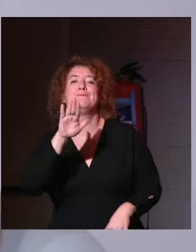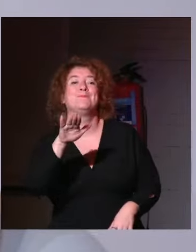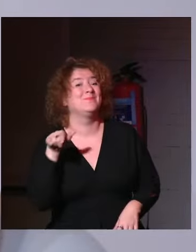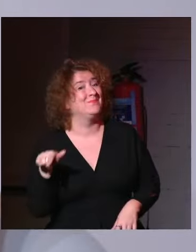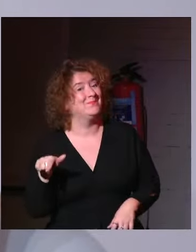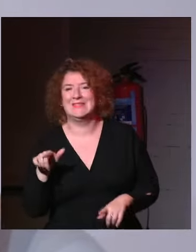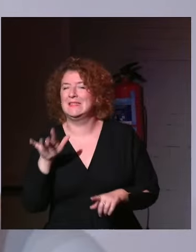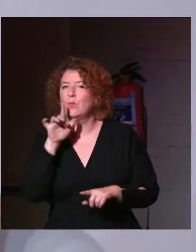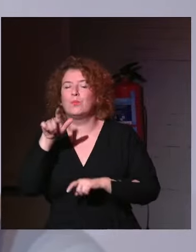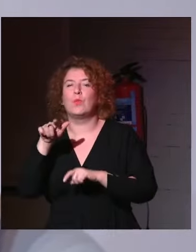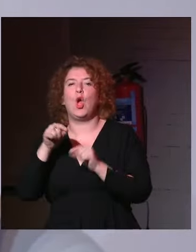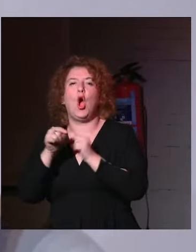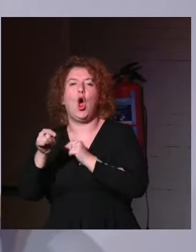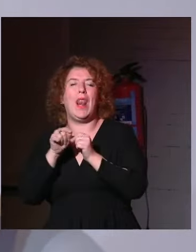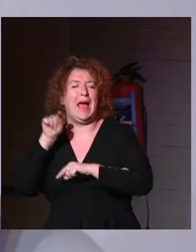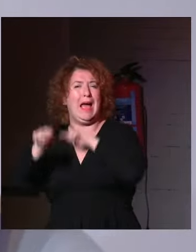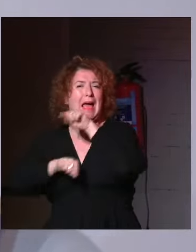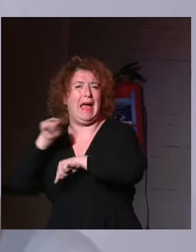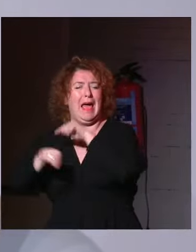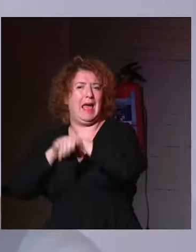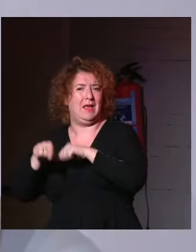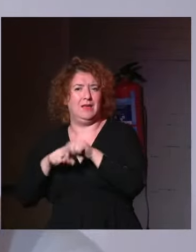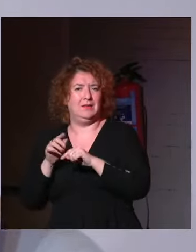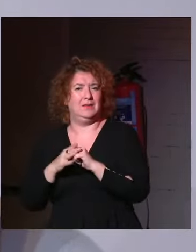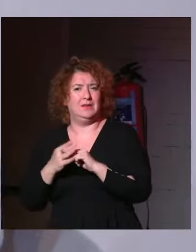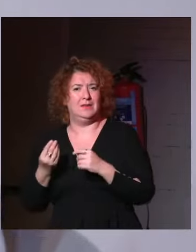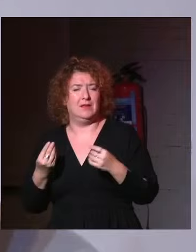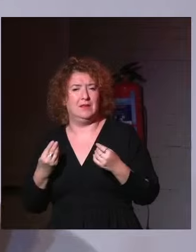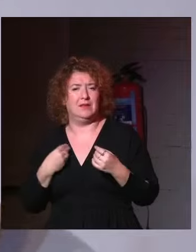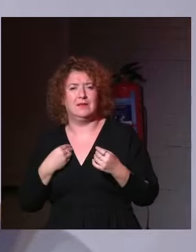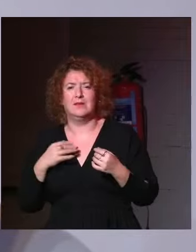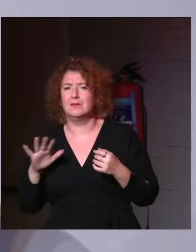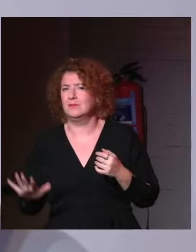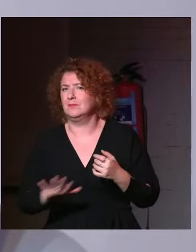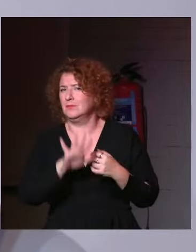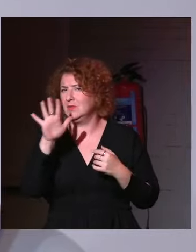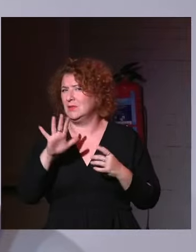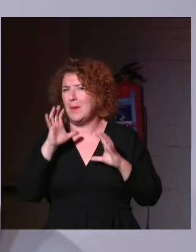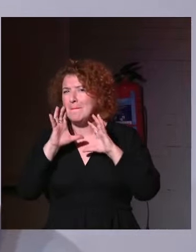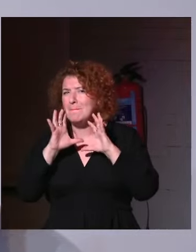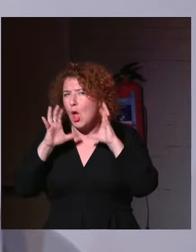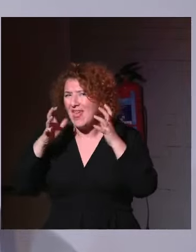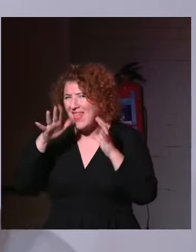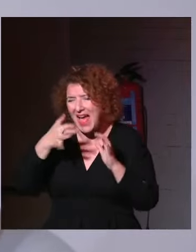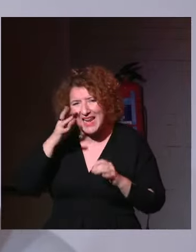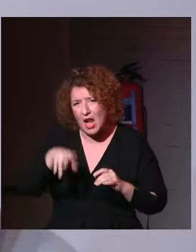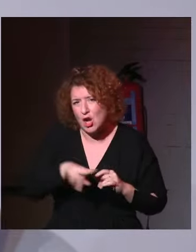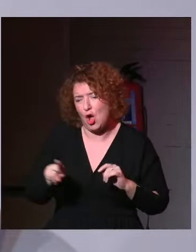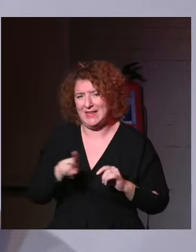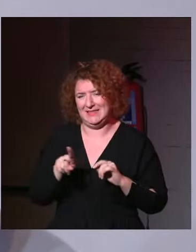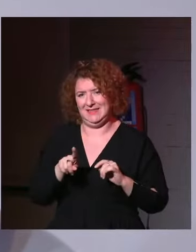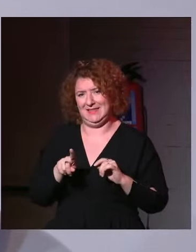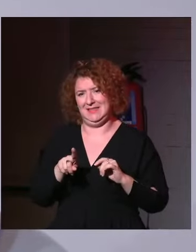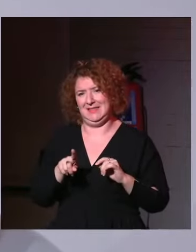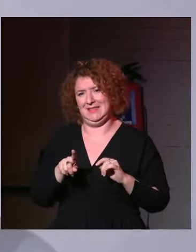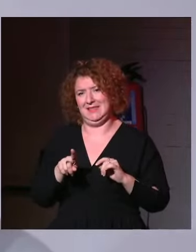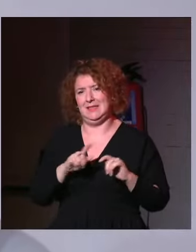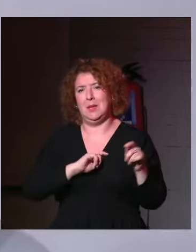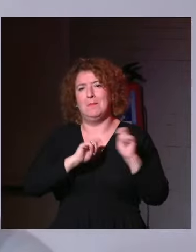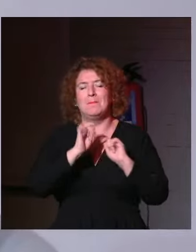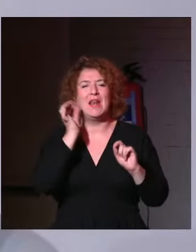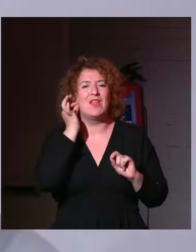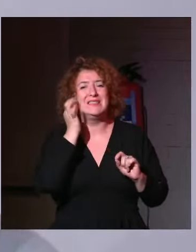hostigamiento online me está haciendo la vida de cuadritos nos decían eso no es una violencia real porque la violencia real para periodistas